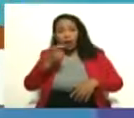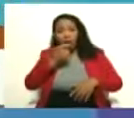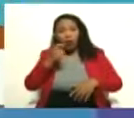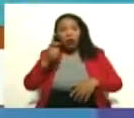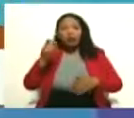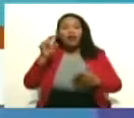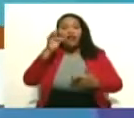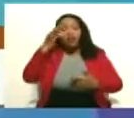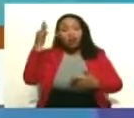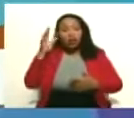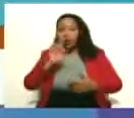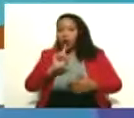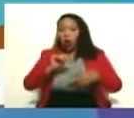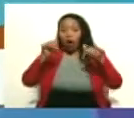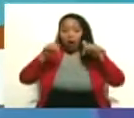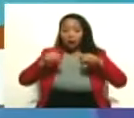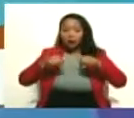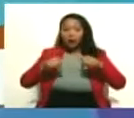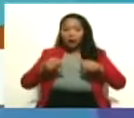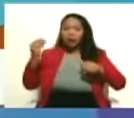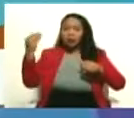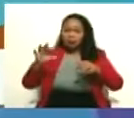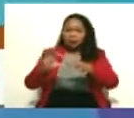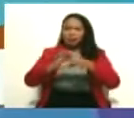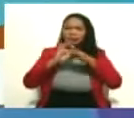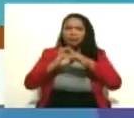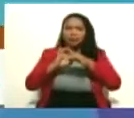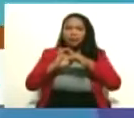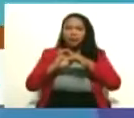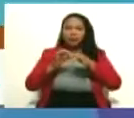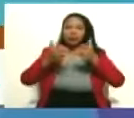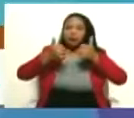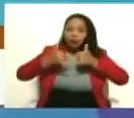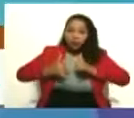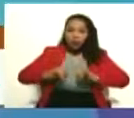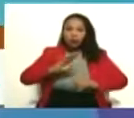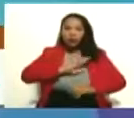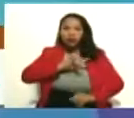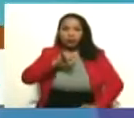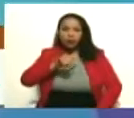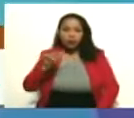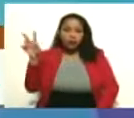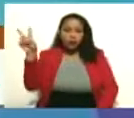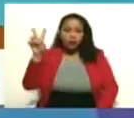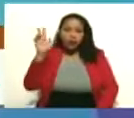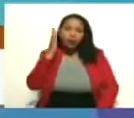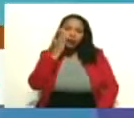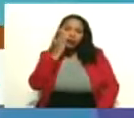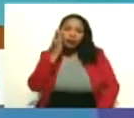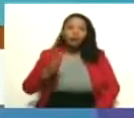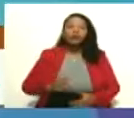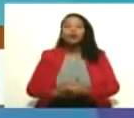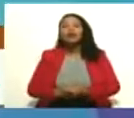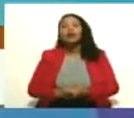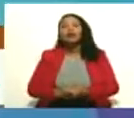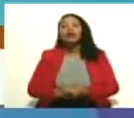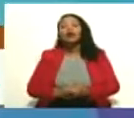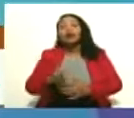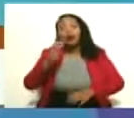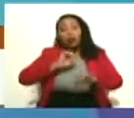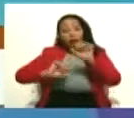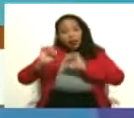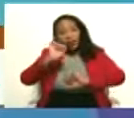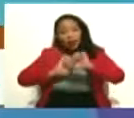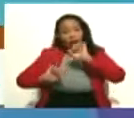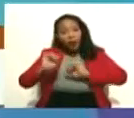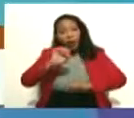París, sino que esta vez nos encontrarán más unidos que nunca como hijos e hijos de nuestra madre venezolana, y que la defenderemos